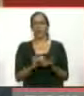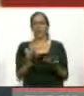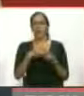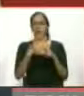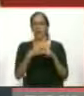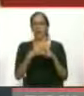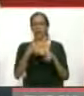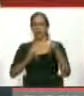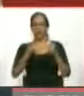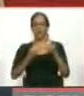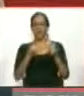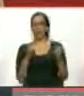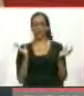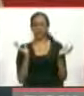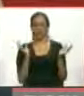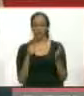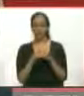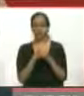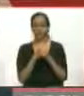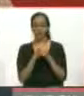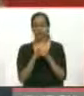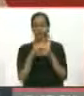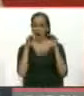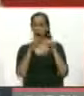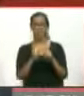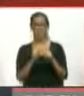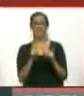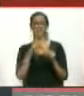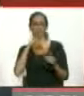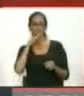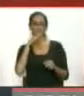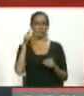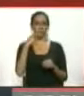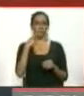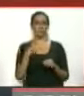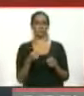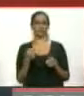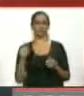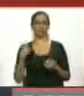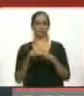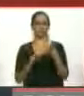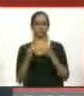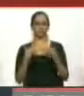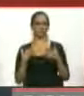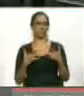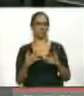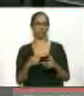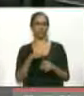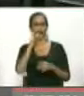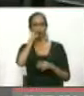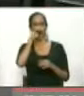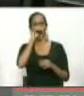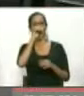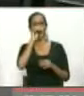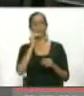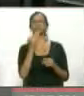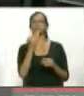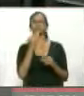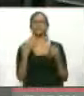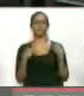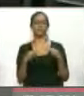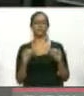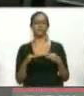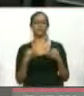piloto un imperio si fuera tan bravo como yo dice bueno tuviera haciendo otras acciones mireia y algo simple simple